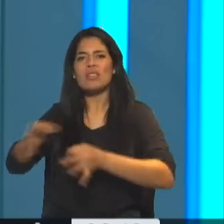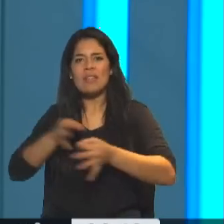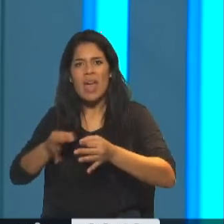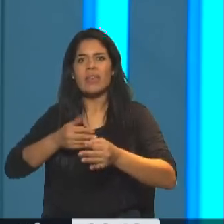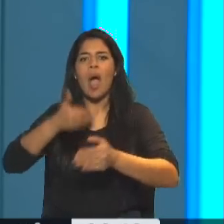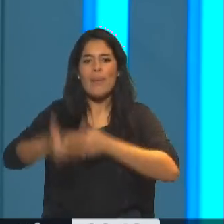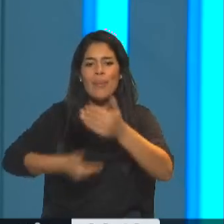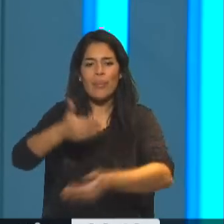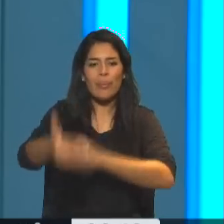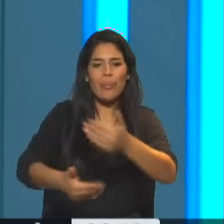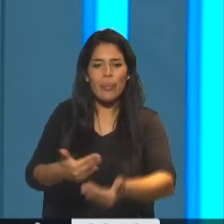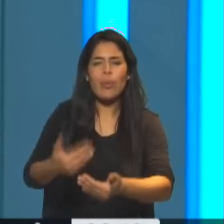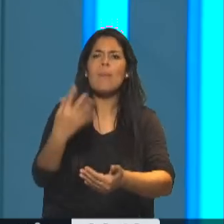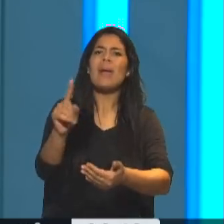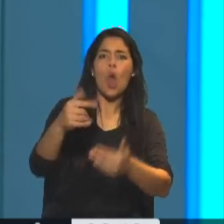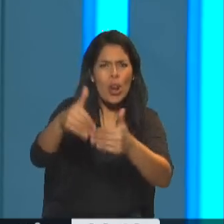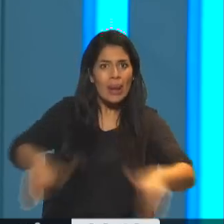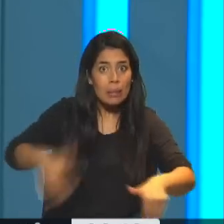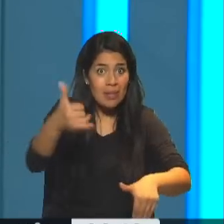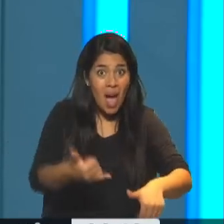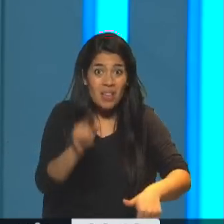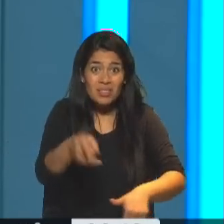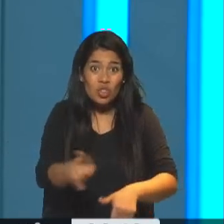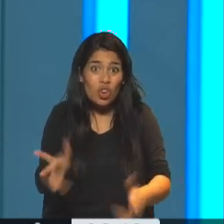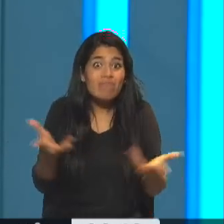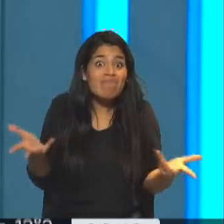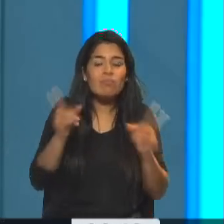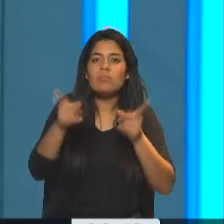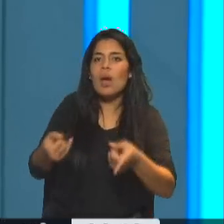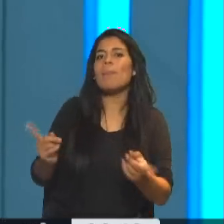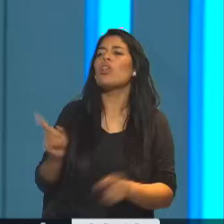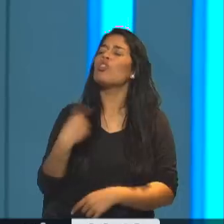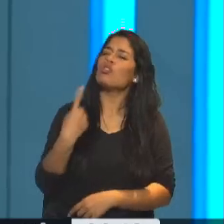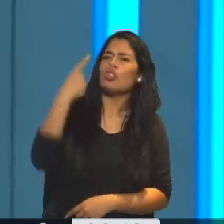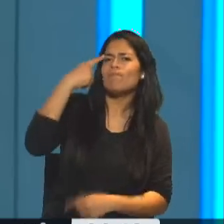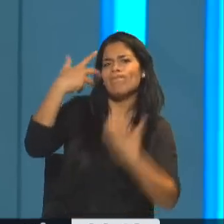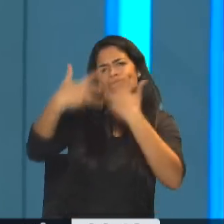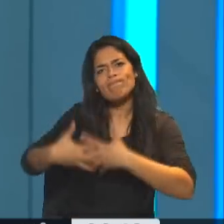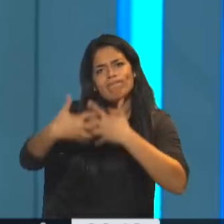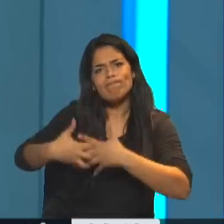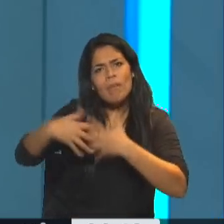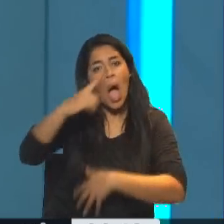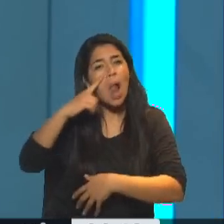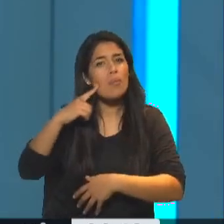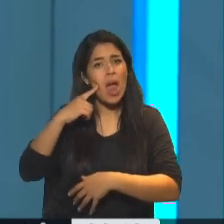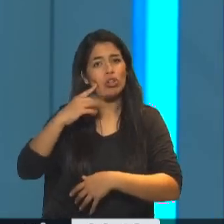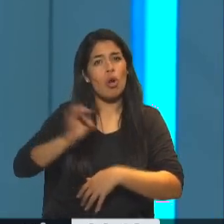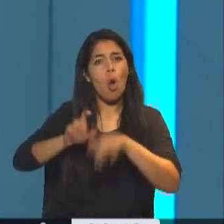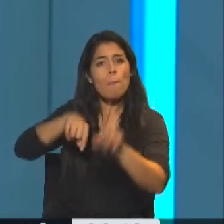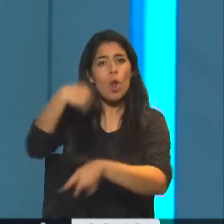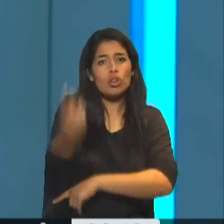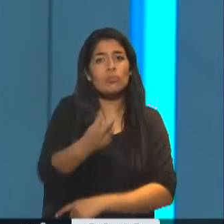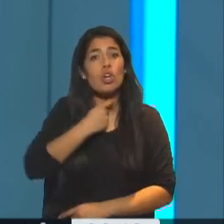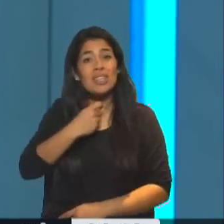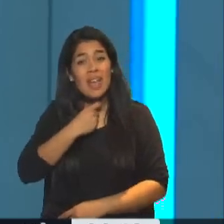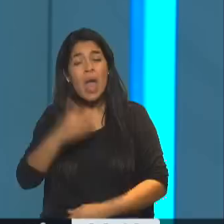Daniel? De cara a las PASO 2023, ¿no? Si aspira y apunta precisamente a esa instancia, bueno, ¿cuál va a ser ese juego, ¿no?